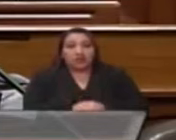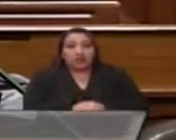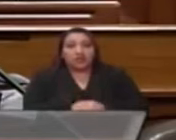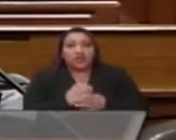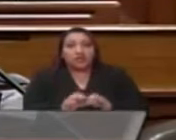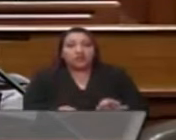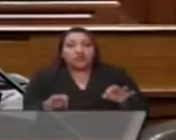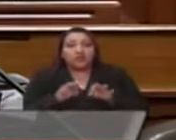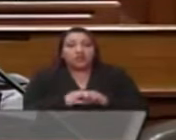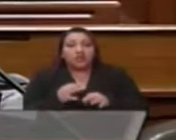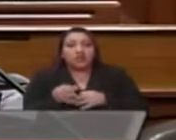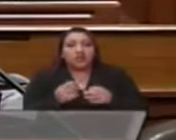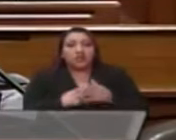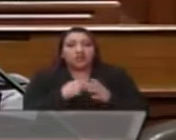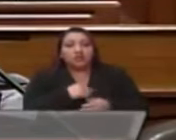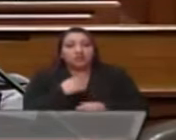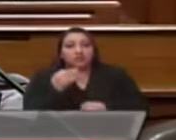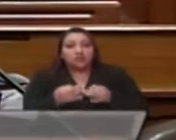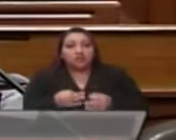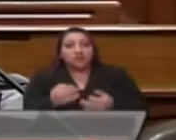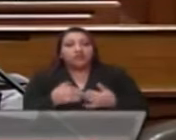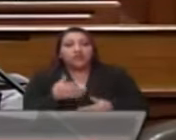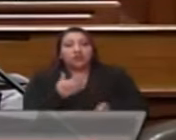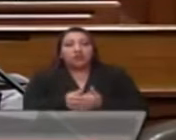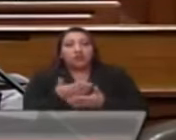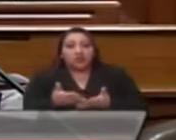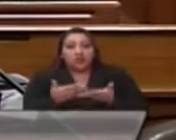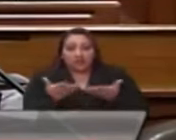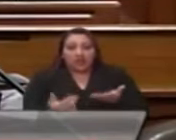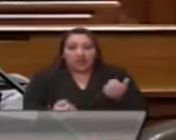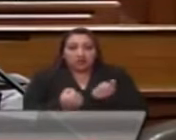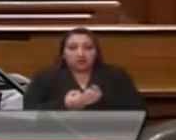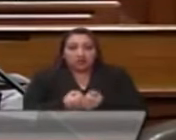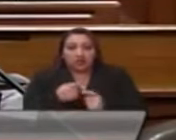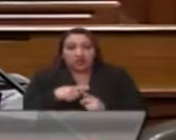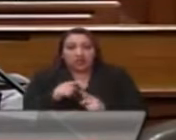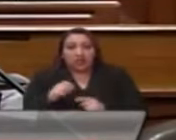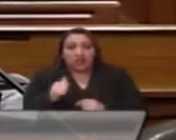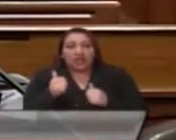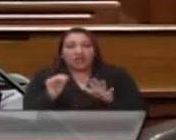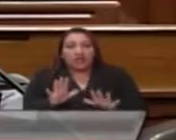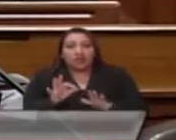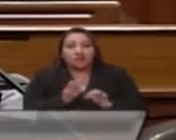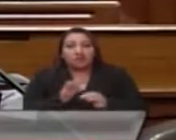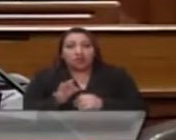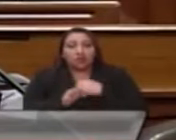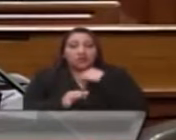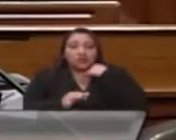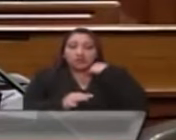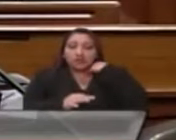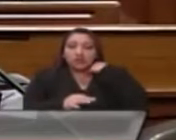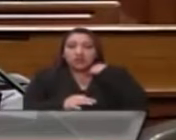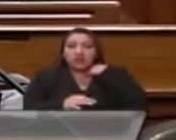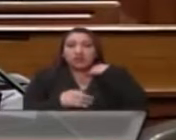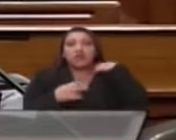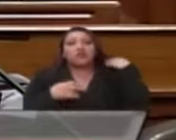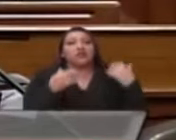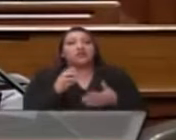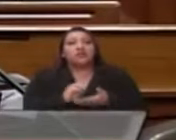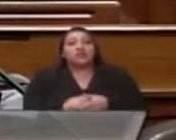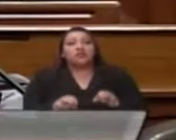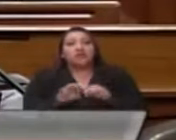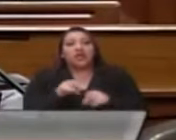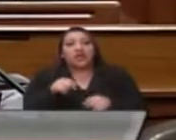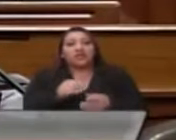cabe indicar que el Ministerio de Justicia se ha propuesto brindar asistencia técnica a 10 regiones que son las de mayor